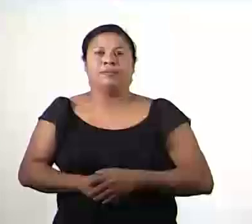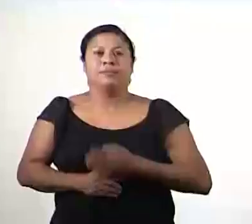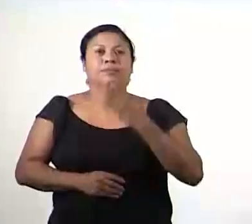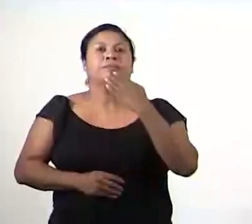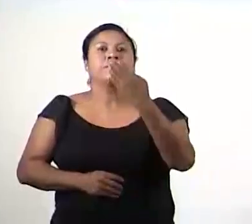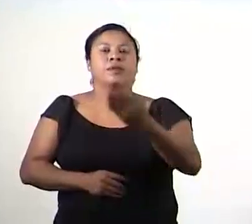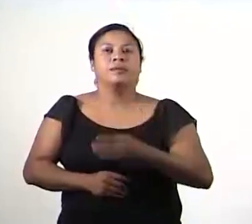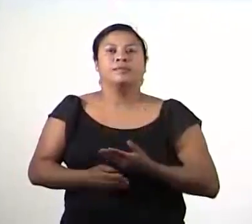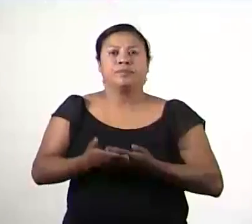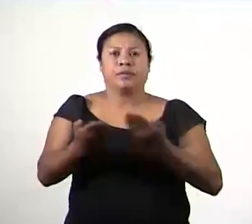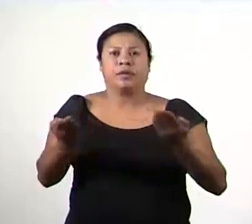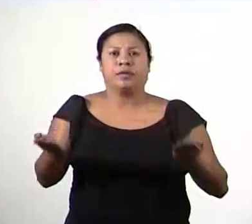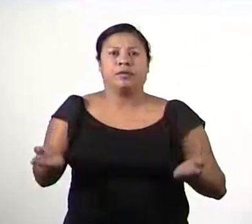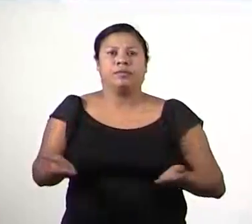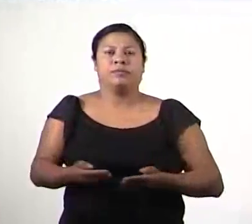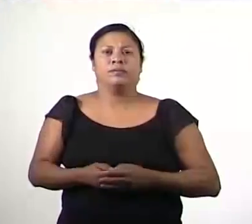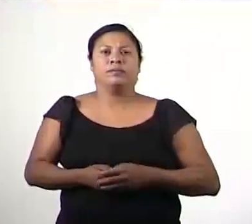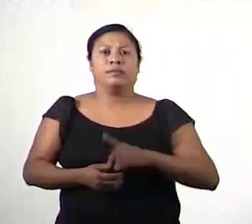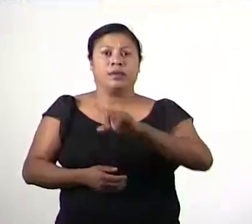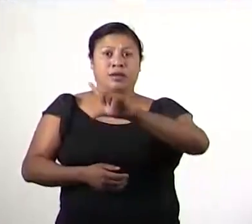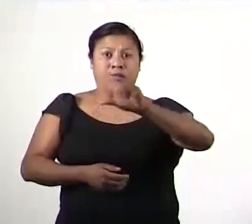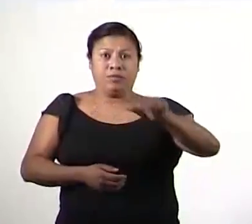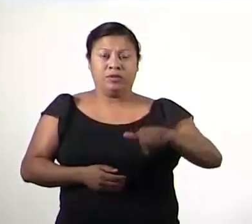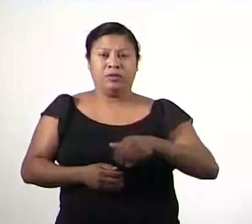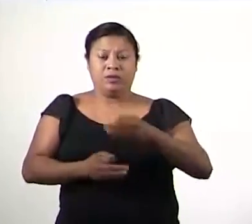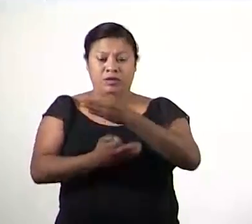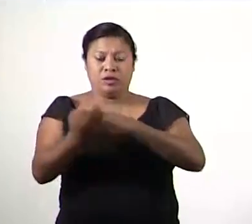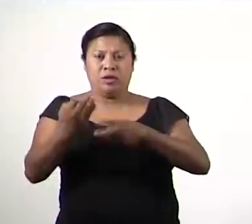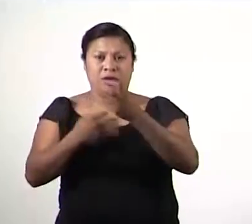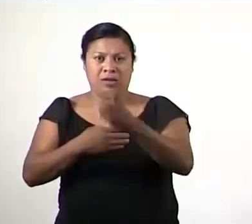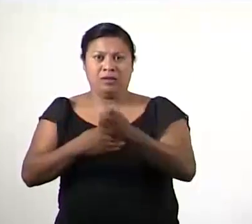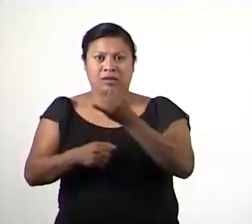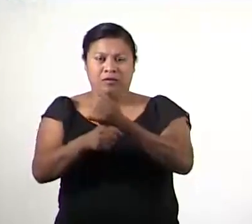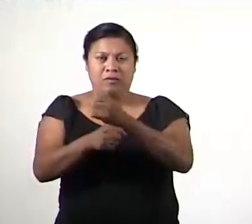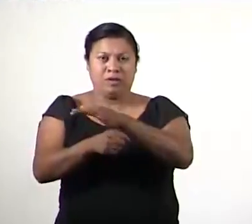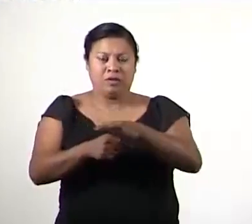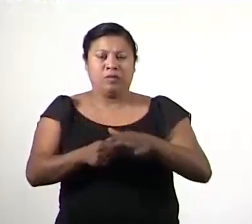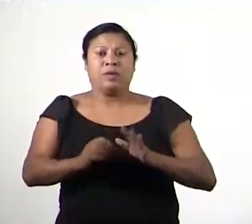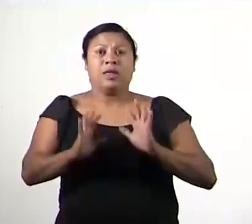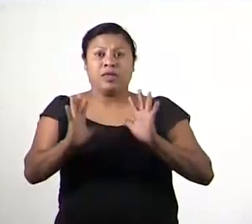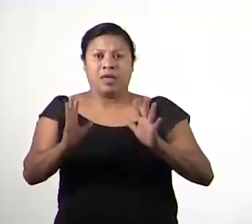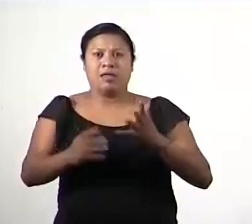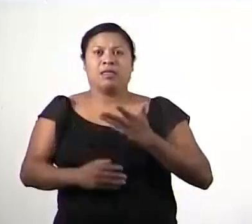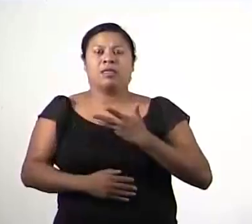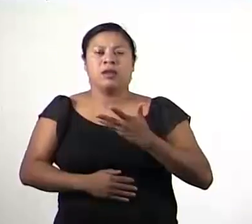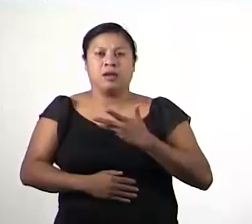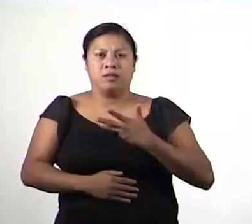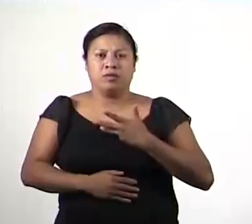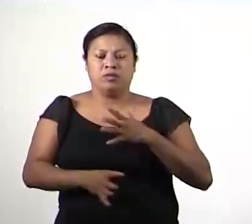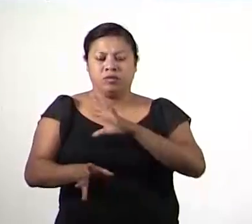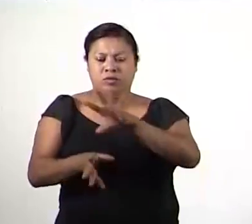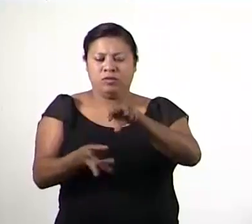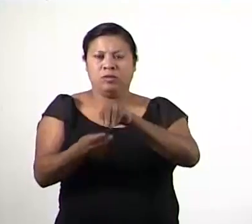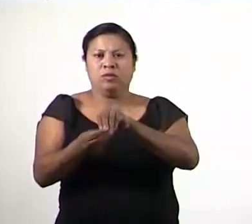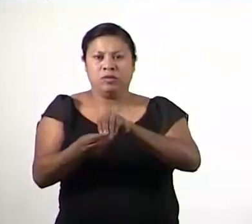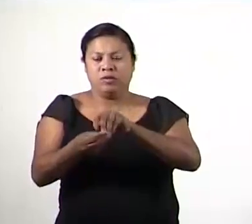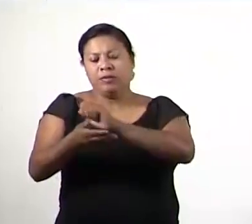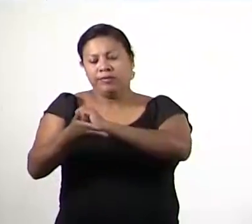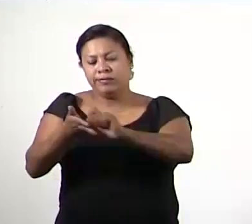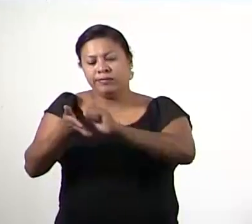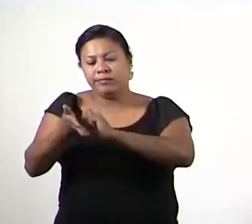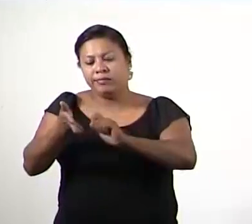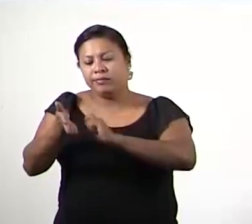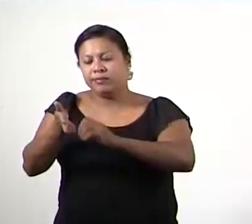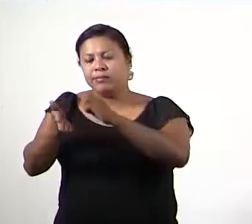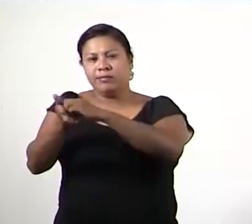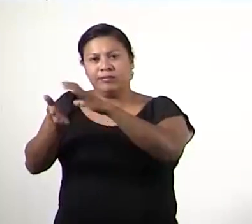Bien, ahora, después de toda esta información que ya tenemos organizada, esquematizada